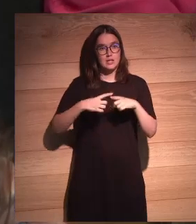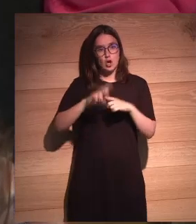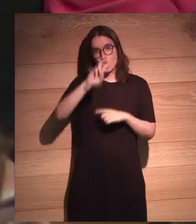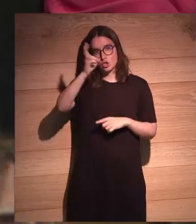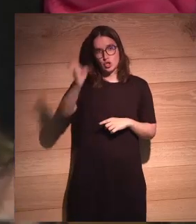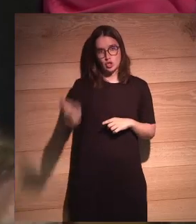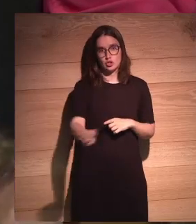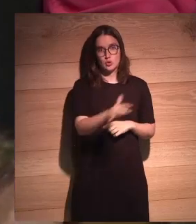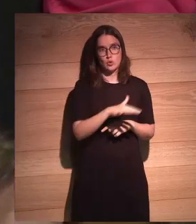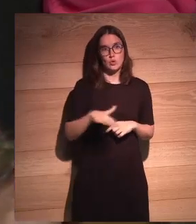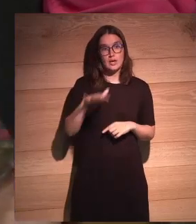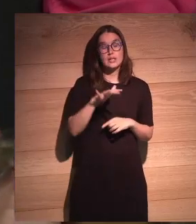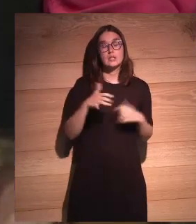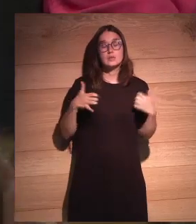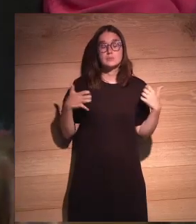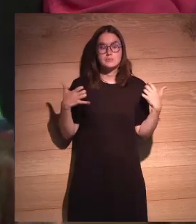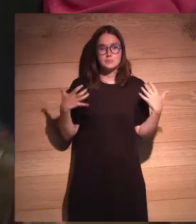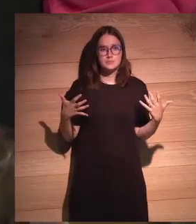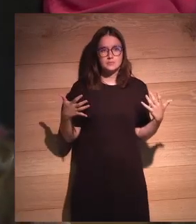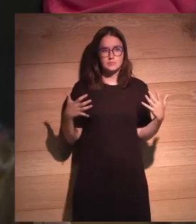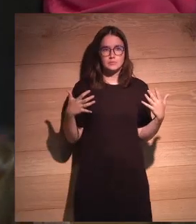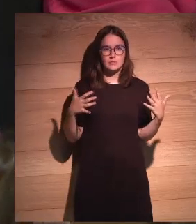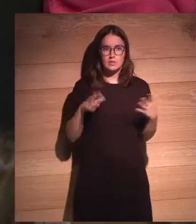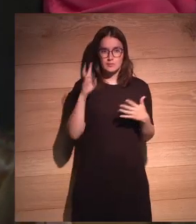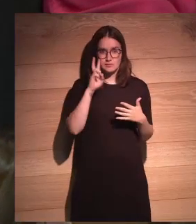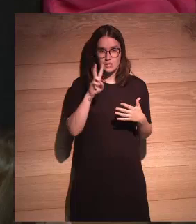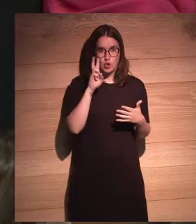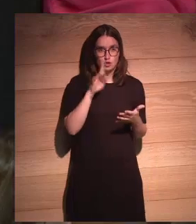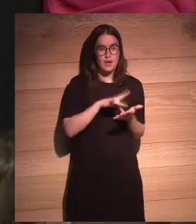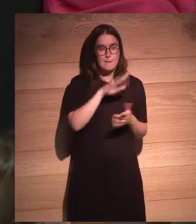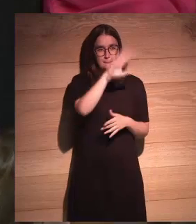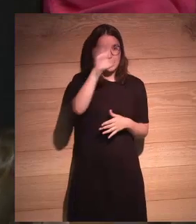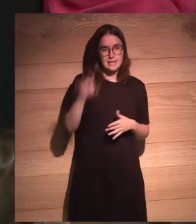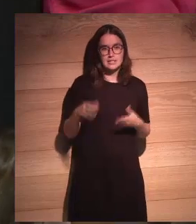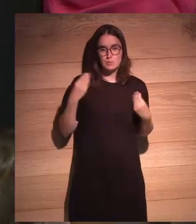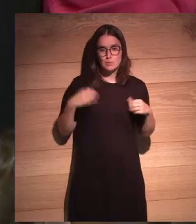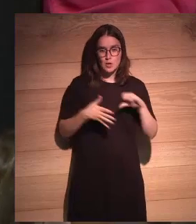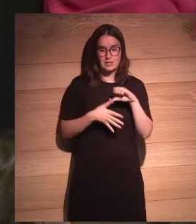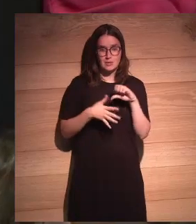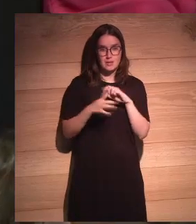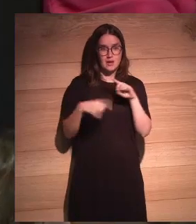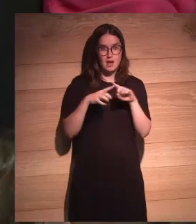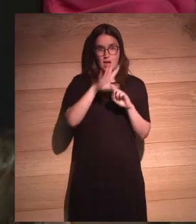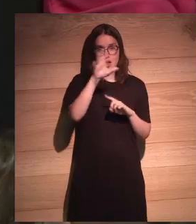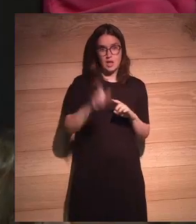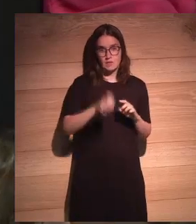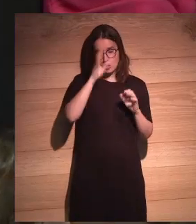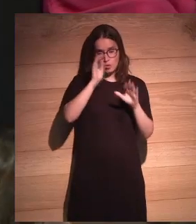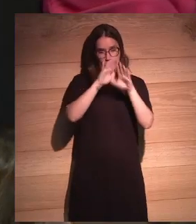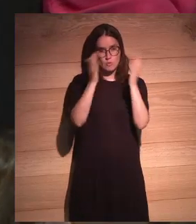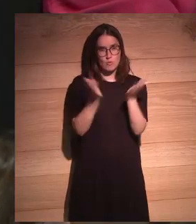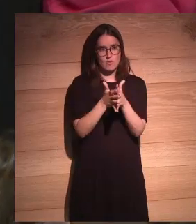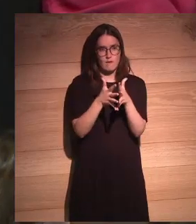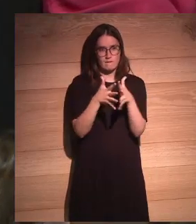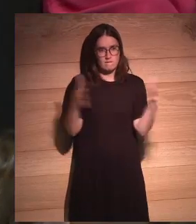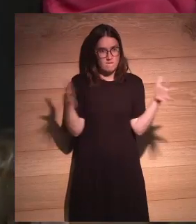otros muchos lugares donde esto. Ahí veo que hay países, tanto en Latinoamérica como en África. Claro, el mundo es muy extenso y no